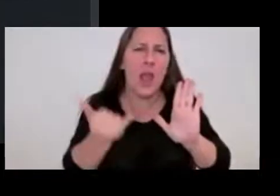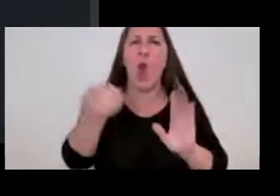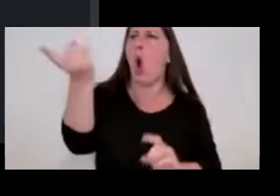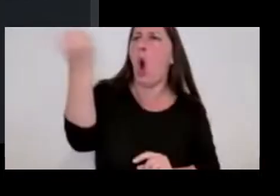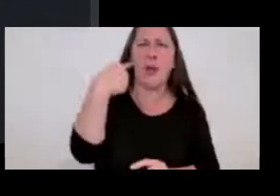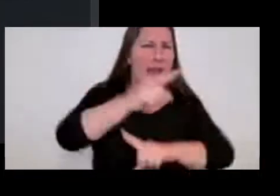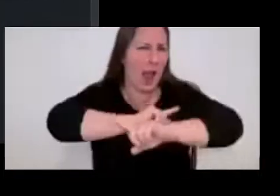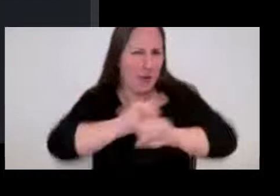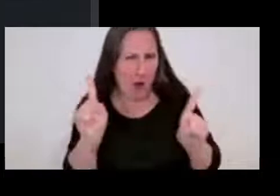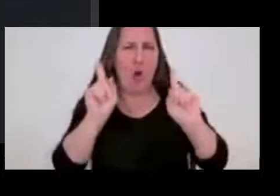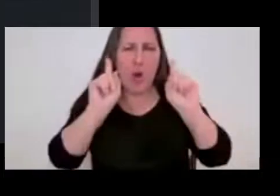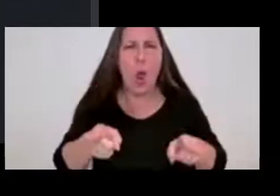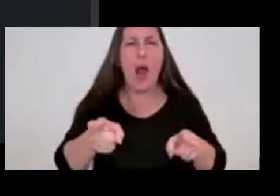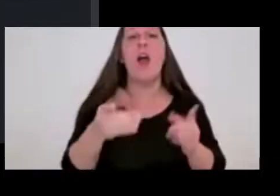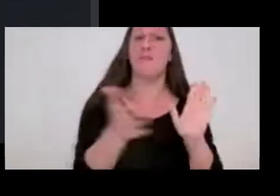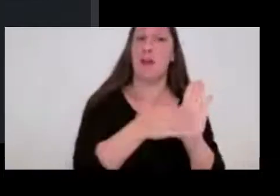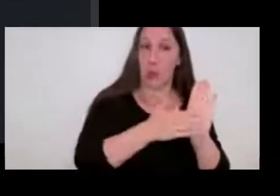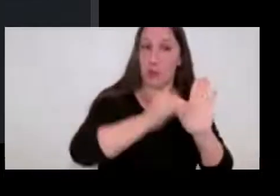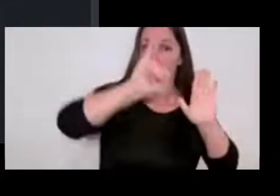norma que obliga por el lado de la facturación, digamos, ¿no?